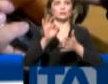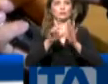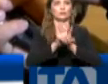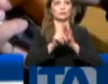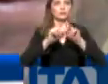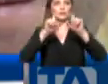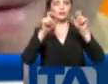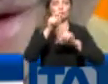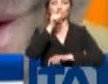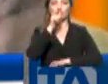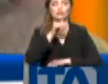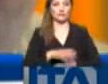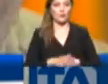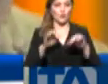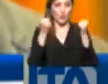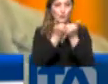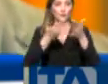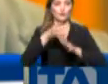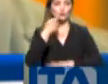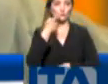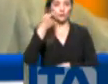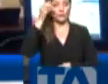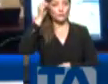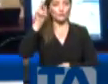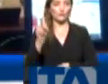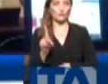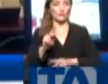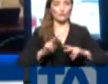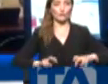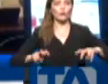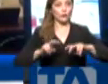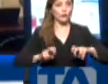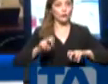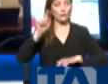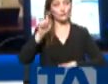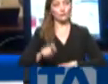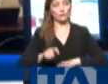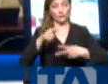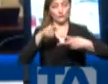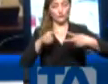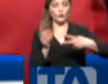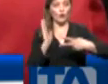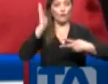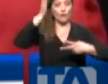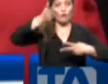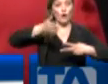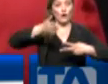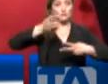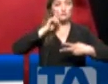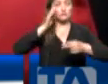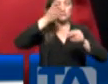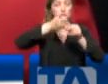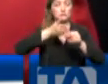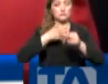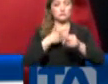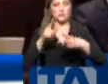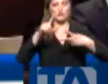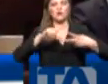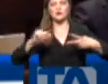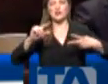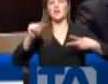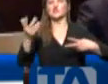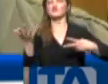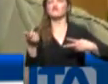de empresas privadas. Los asambleístas consideran que la investigación de la comisión debe tener dos enfoques, uno de ellos, el financiamiento de las